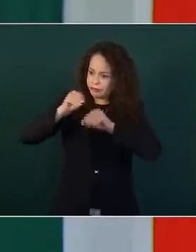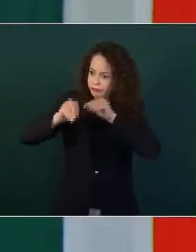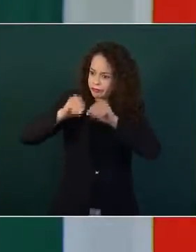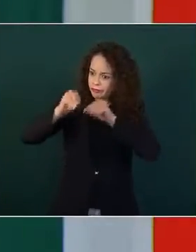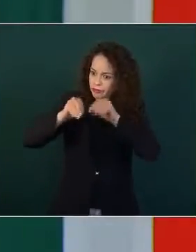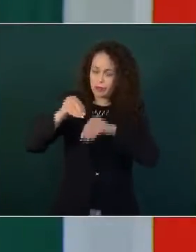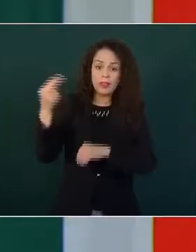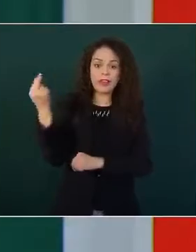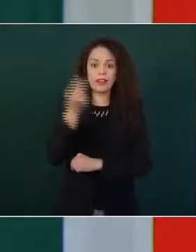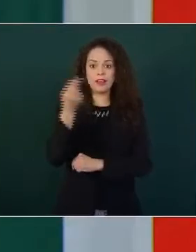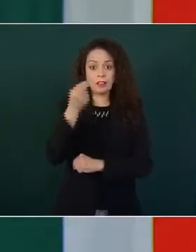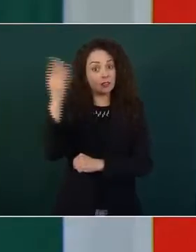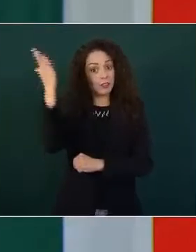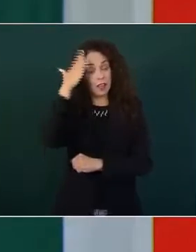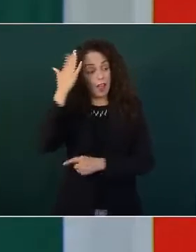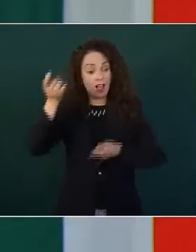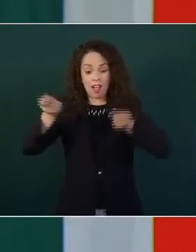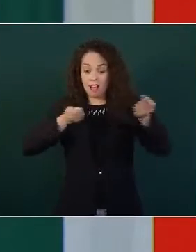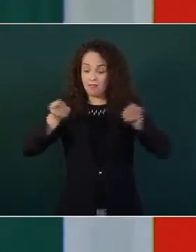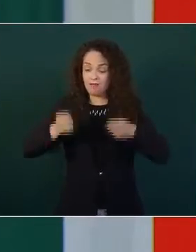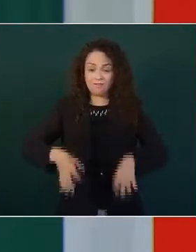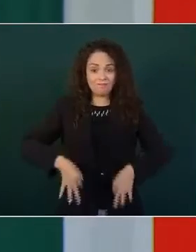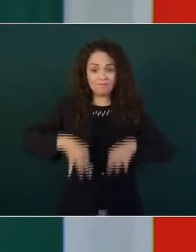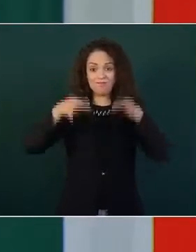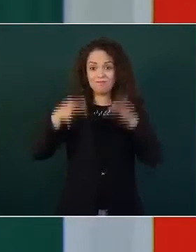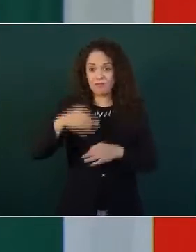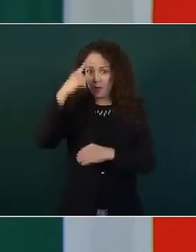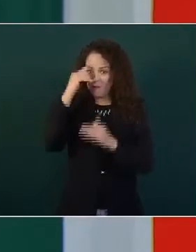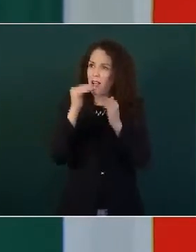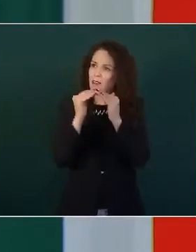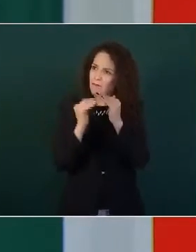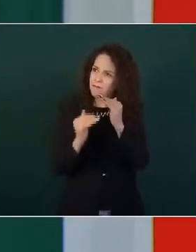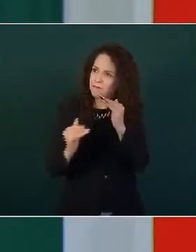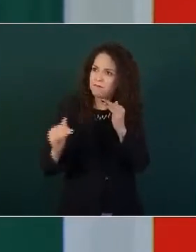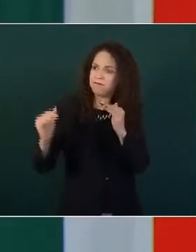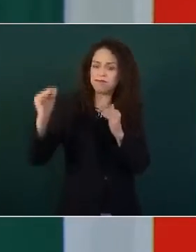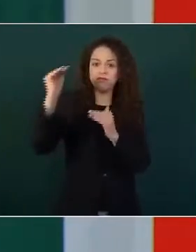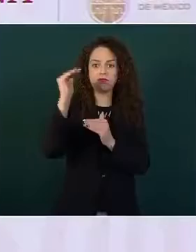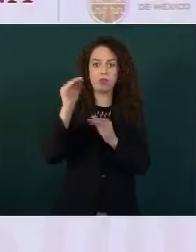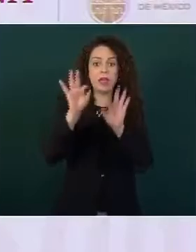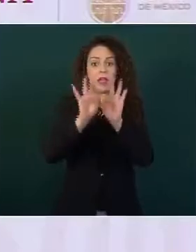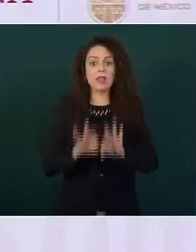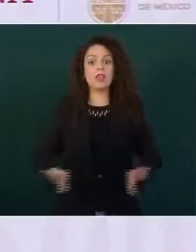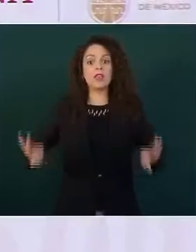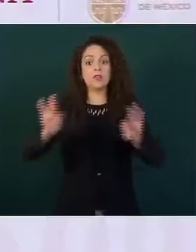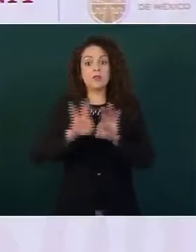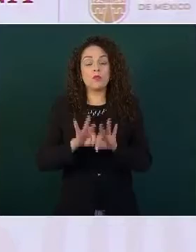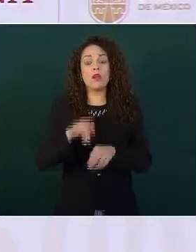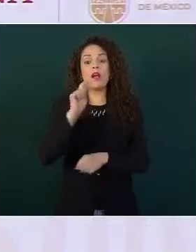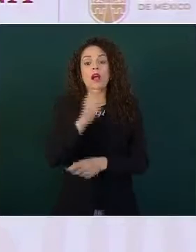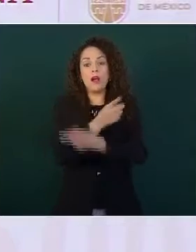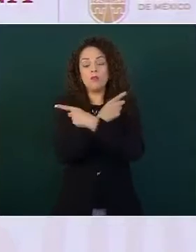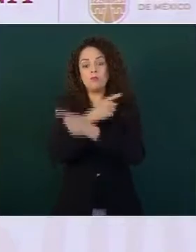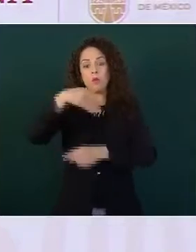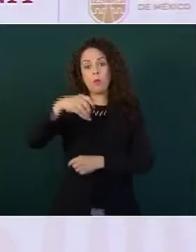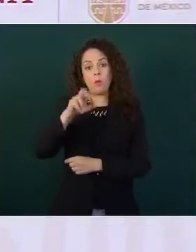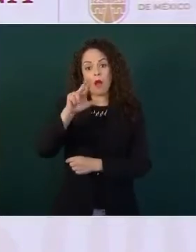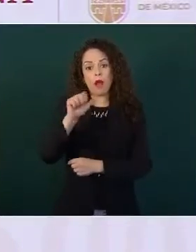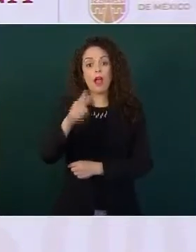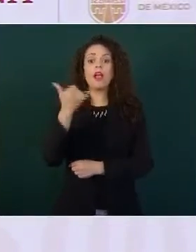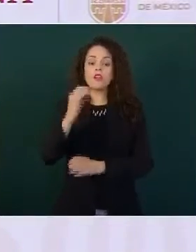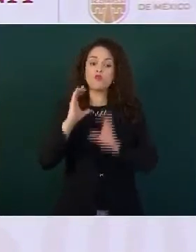un auténtico liderazgo, cuyas premisas sean la moral de las tropas y el bienestar de las